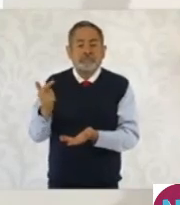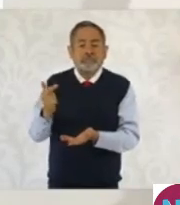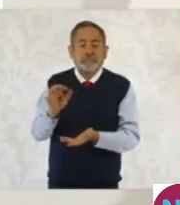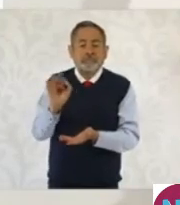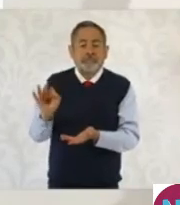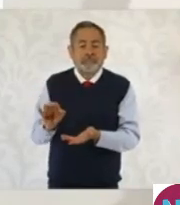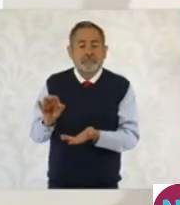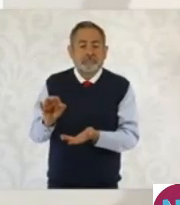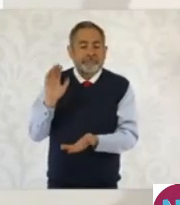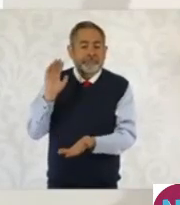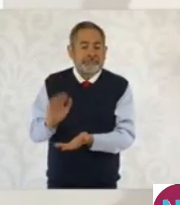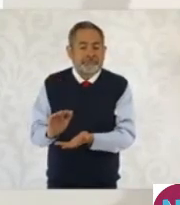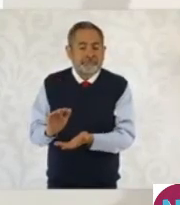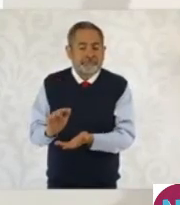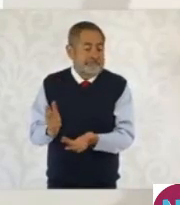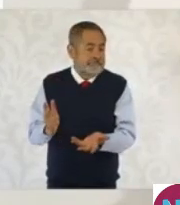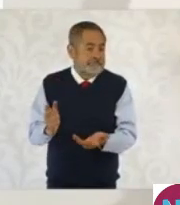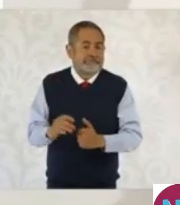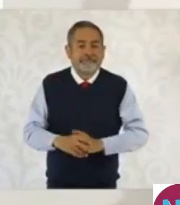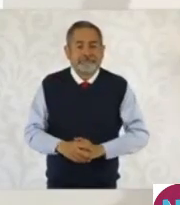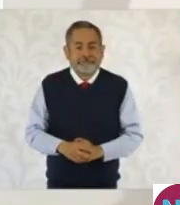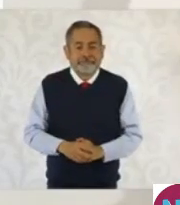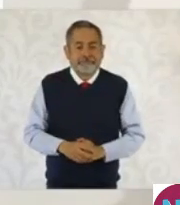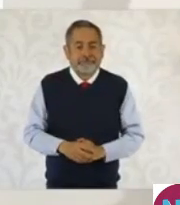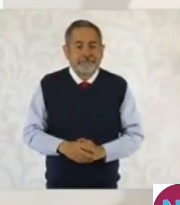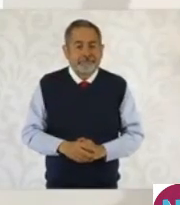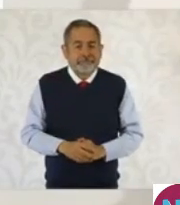17.7% de la población.